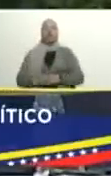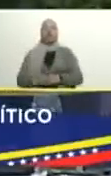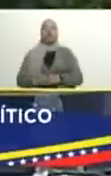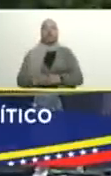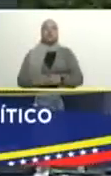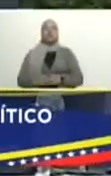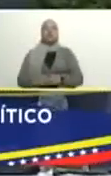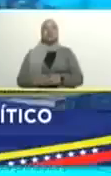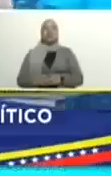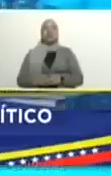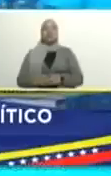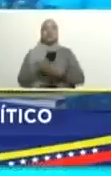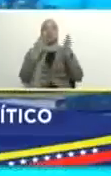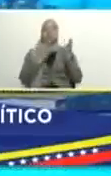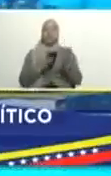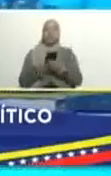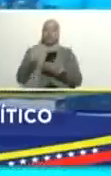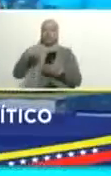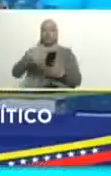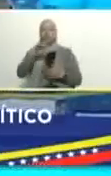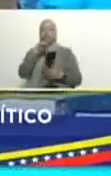Ricardo Sánchez. Aquí está el regalito que me trae.